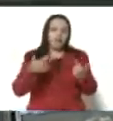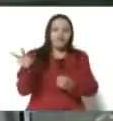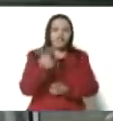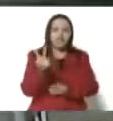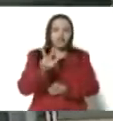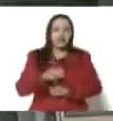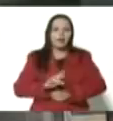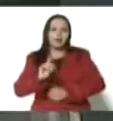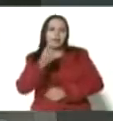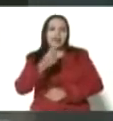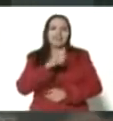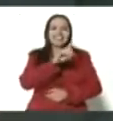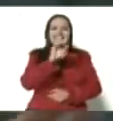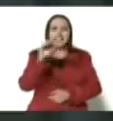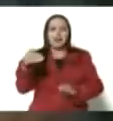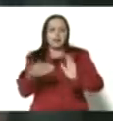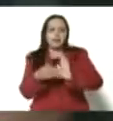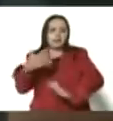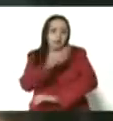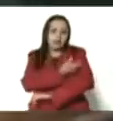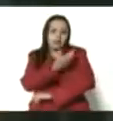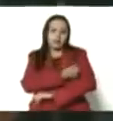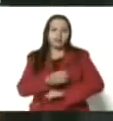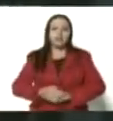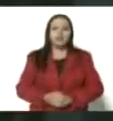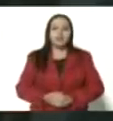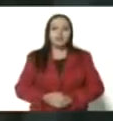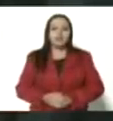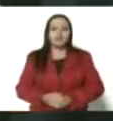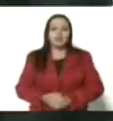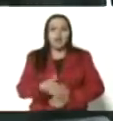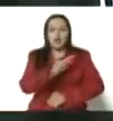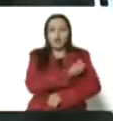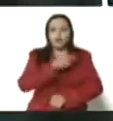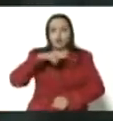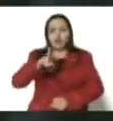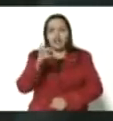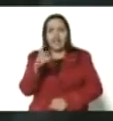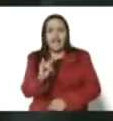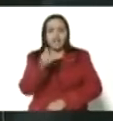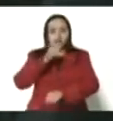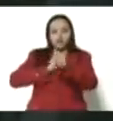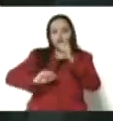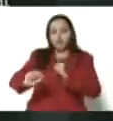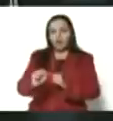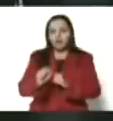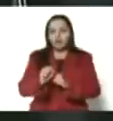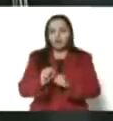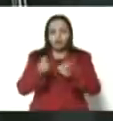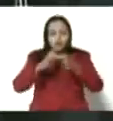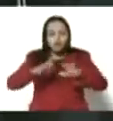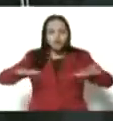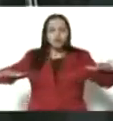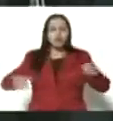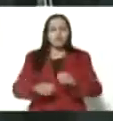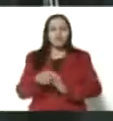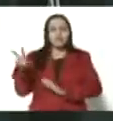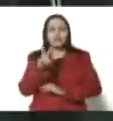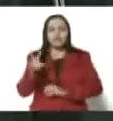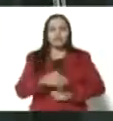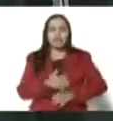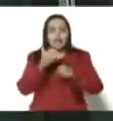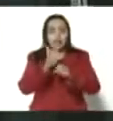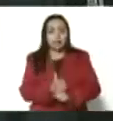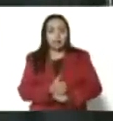las primeras 100.000 dosis de la Sputnik V para iniciar este proceso de inmunización masiva en territorio venezolano. Se espera,